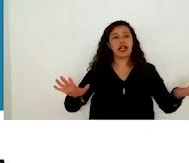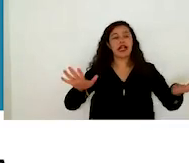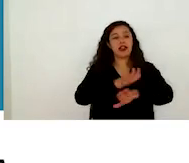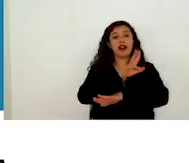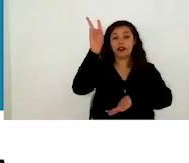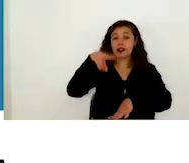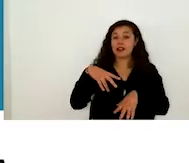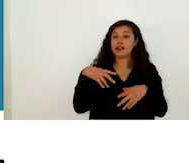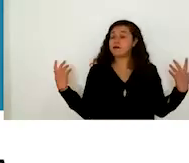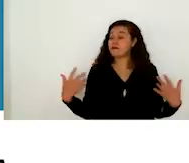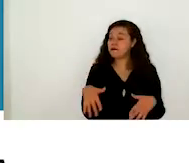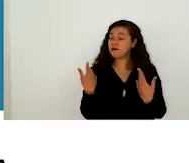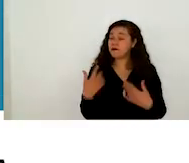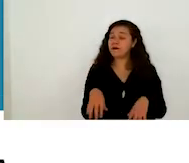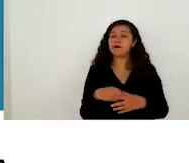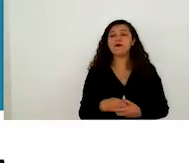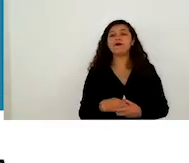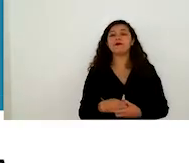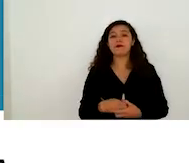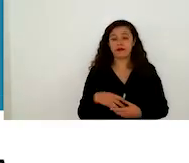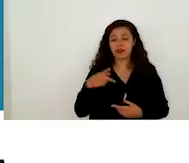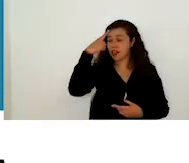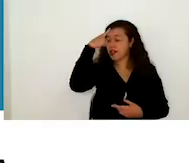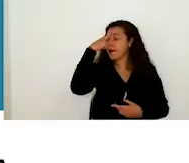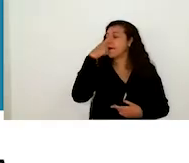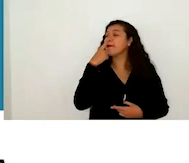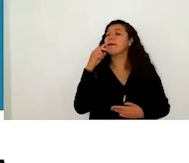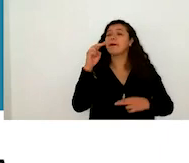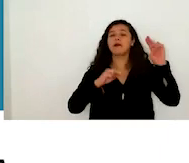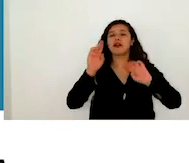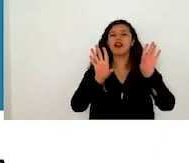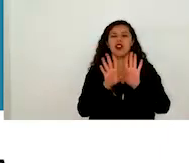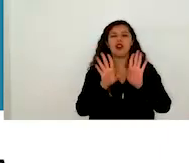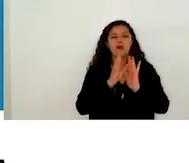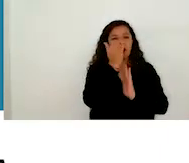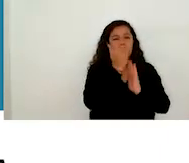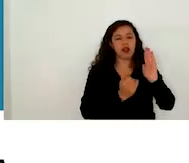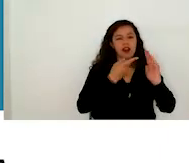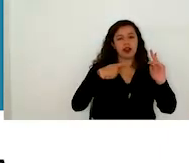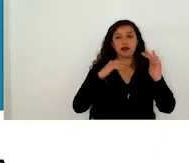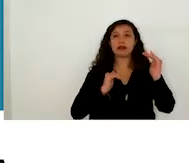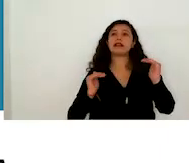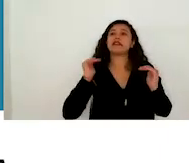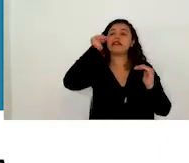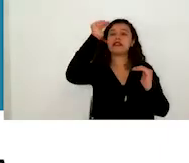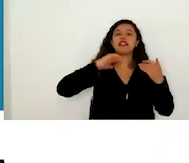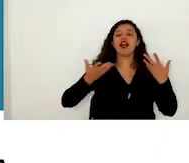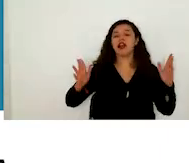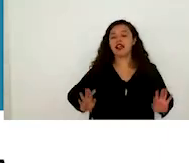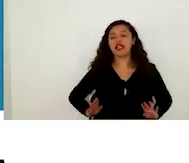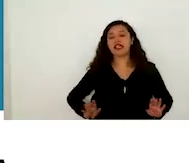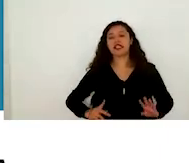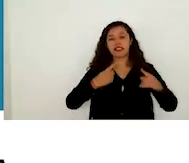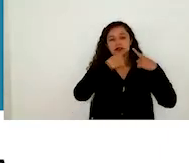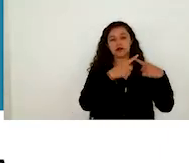que ese es el perfil del puesto que queda chico y entonces genera una actitud diferente genera una relación